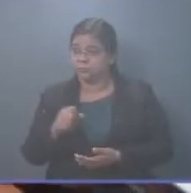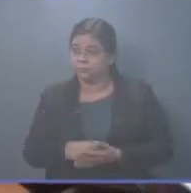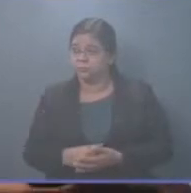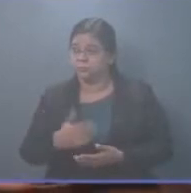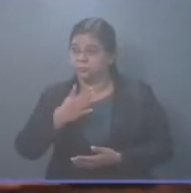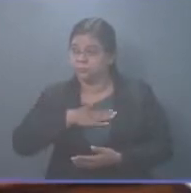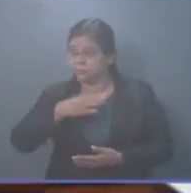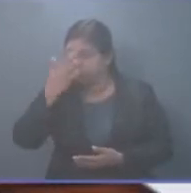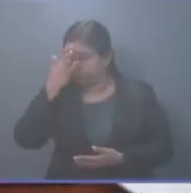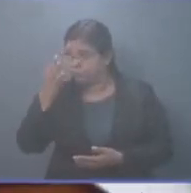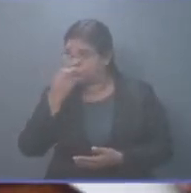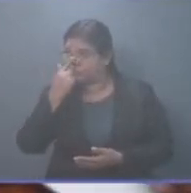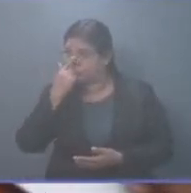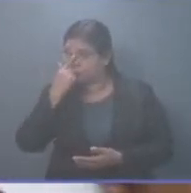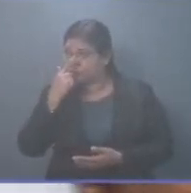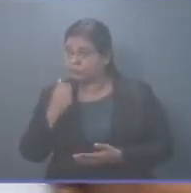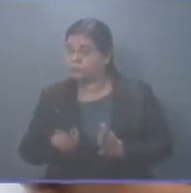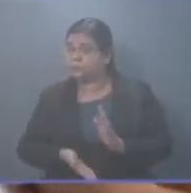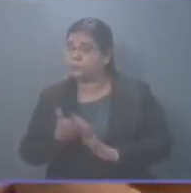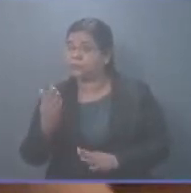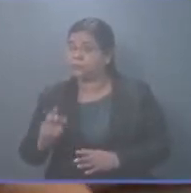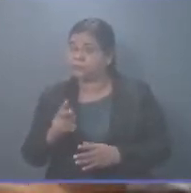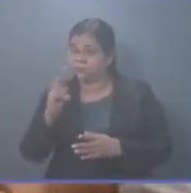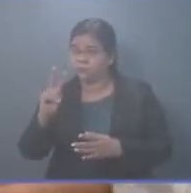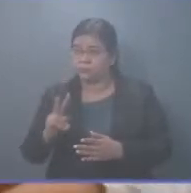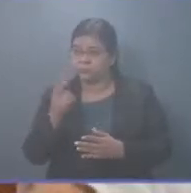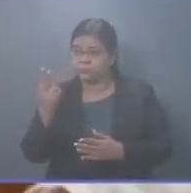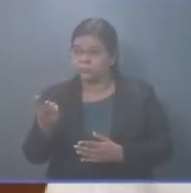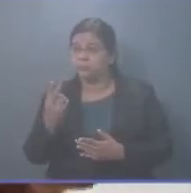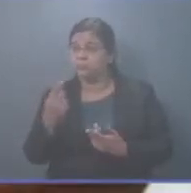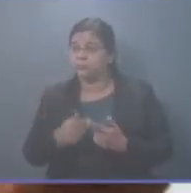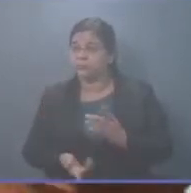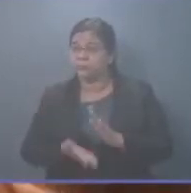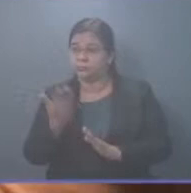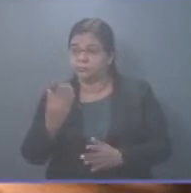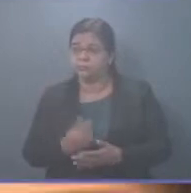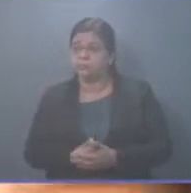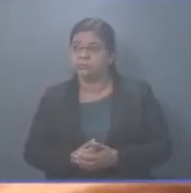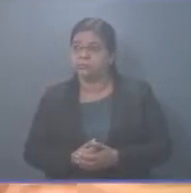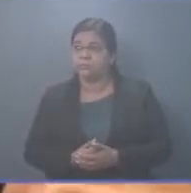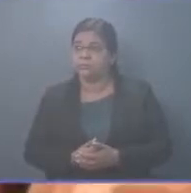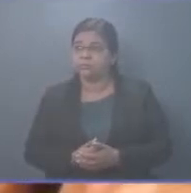después de créditos o seguros, coma,